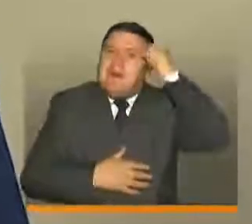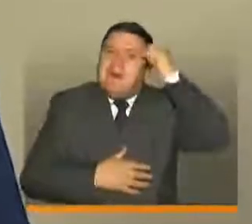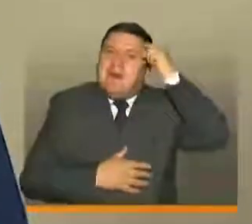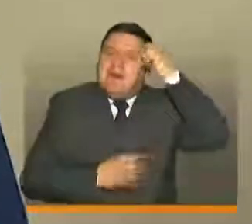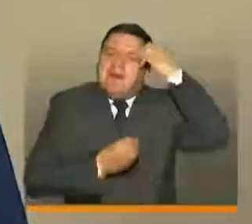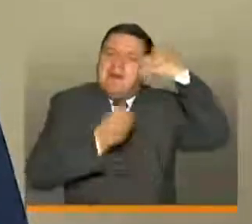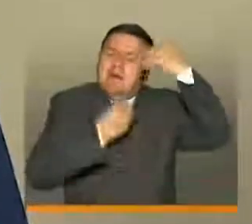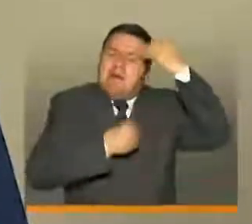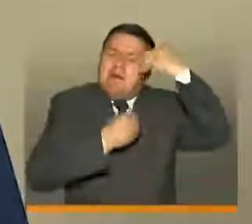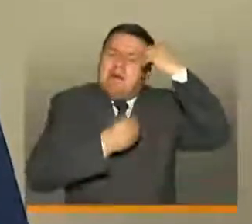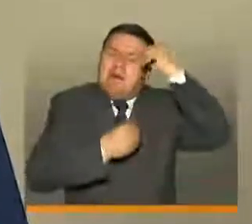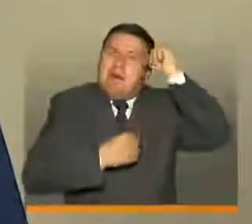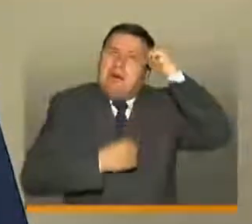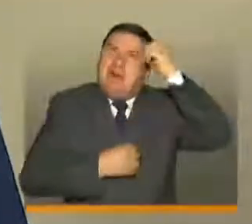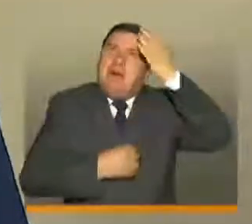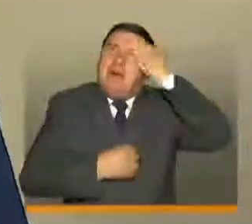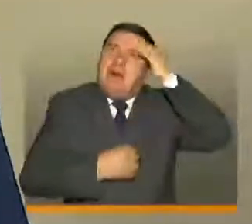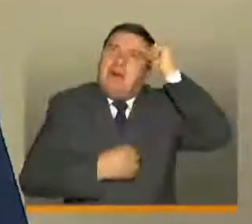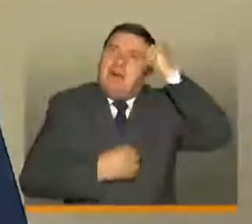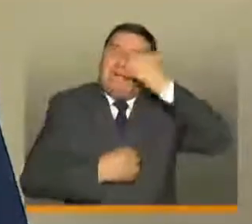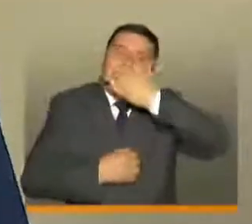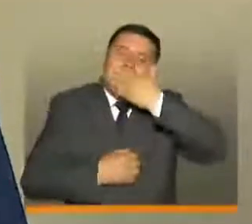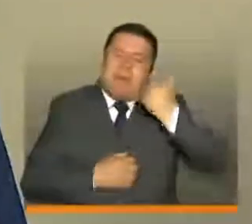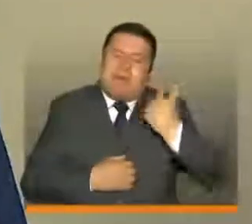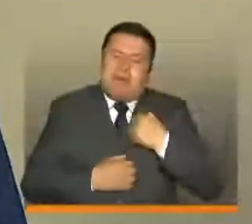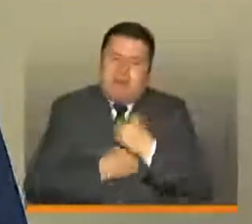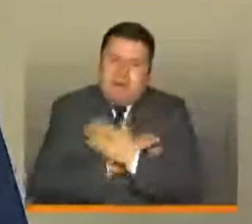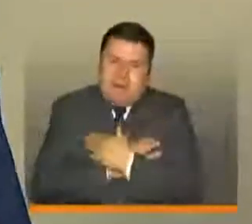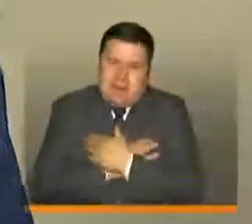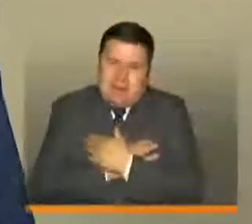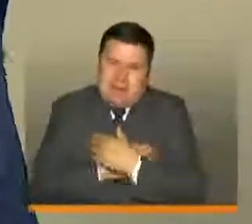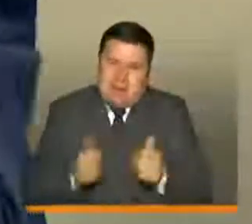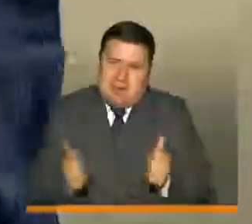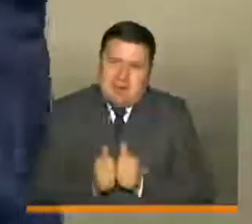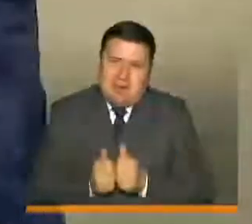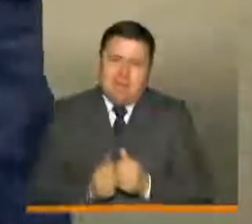nutran, y el mejor homenaje es recordarlo con el mejor afecto y con la mejor impresión.